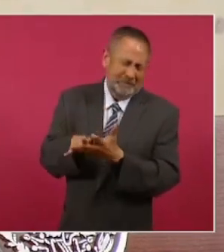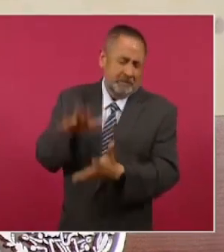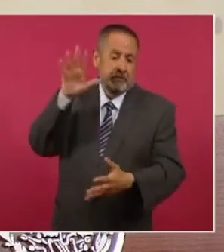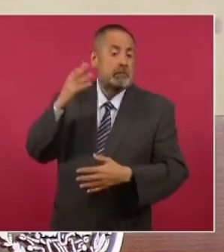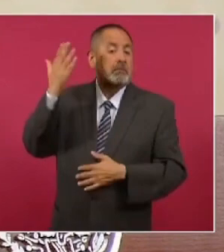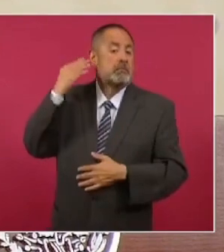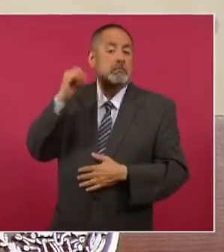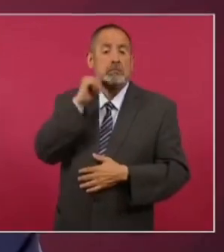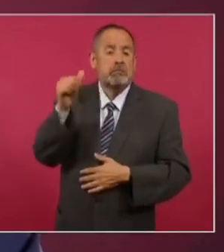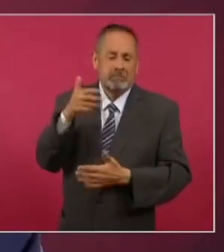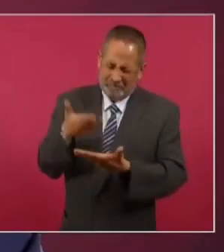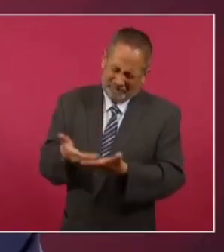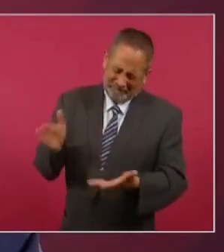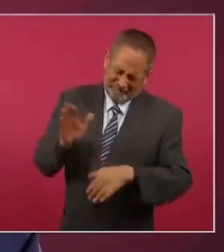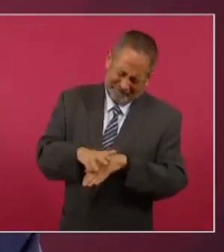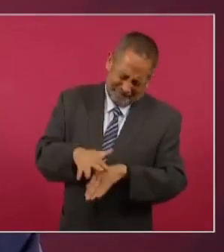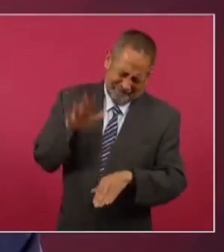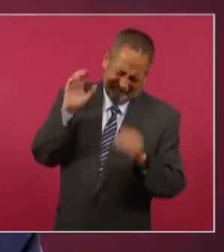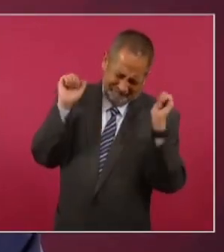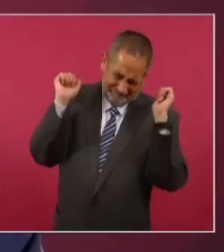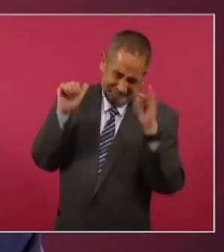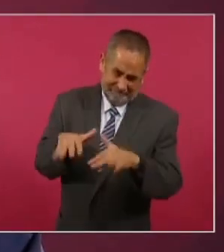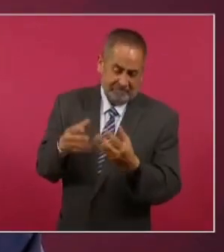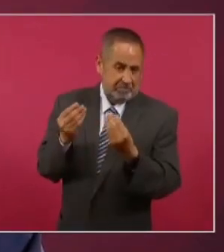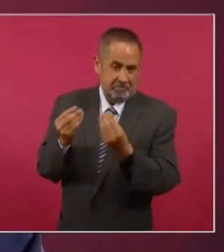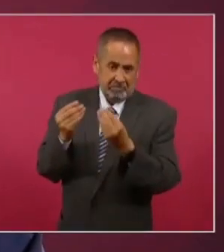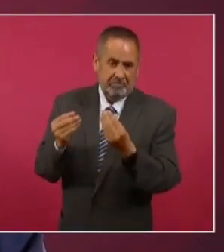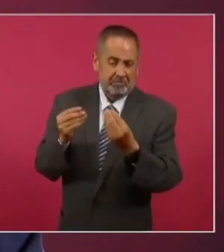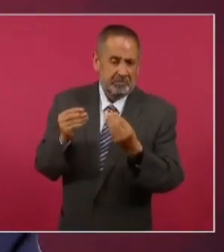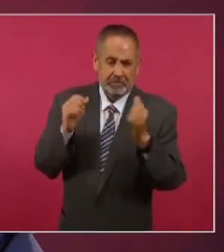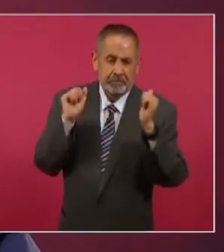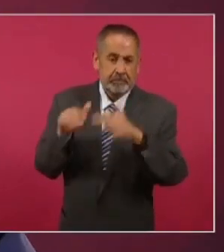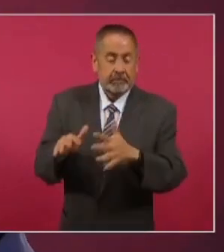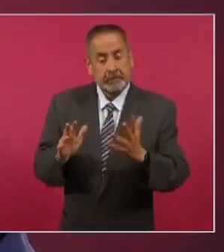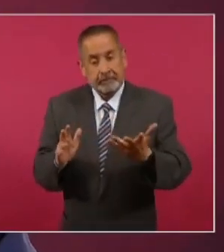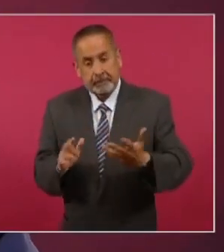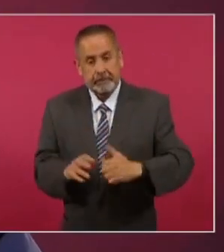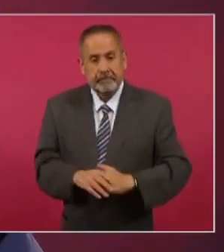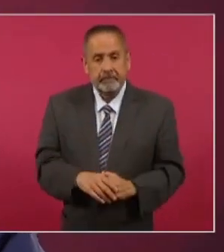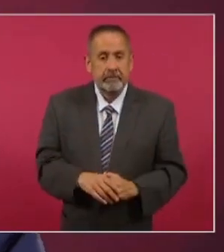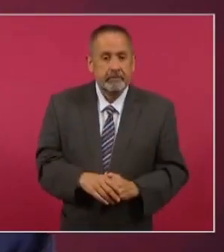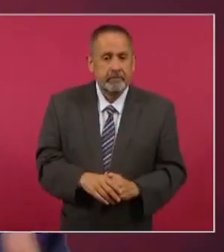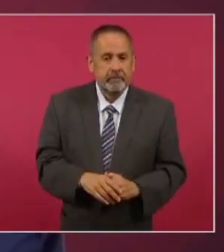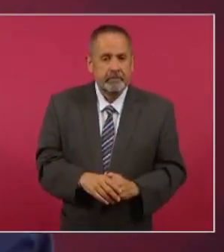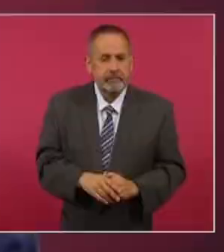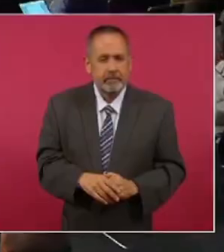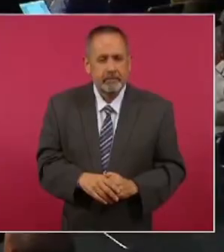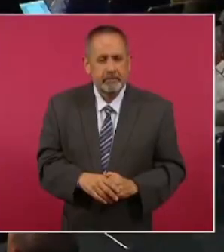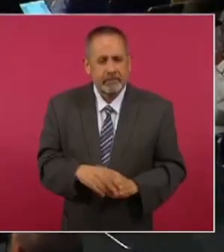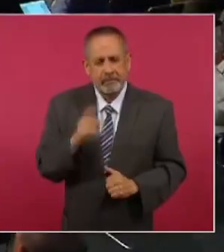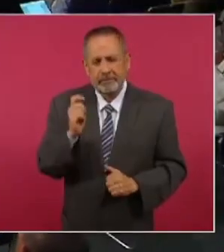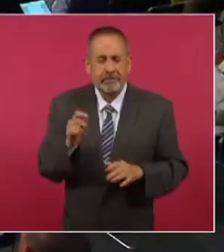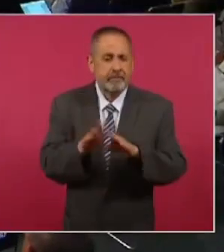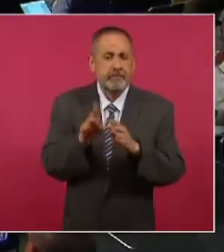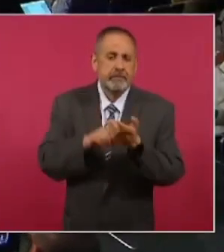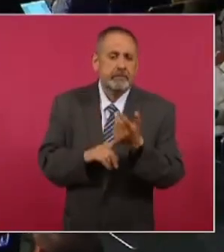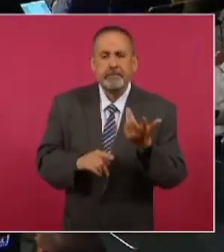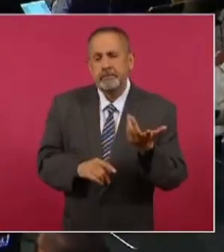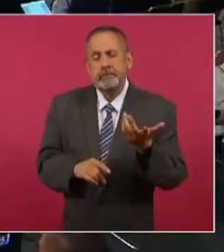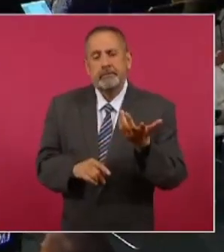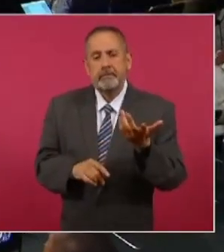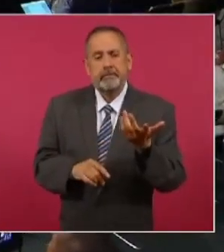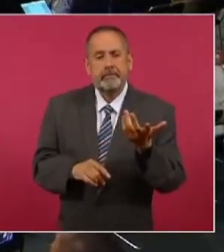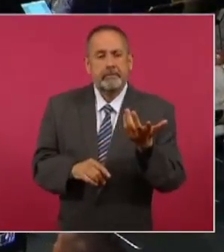habían llegado entonces nada más que